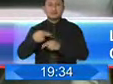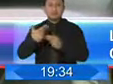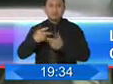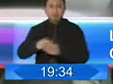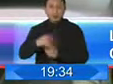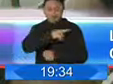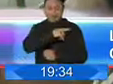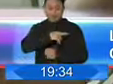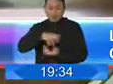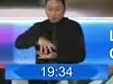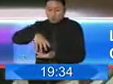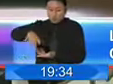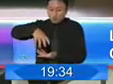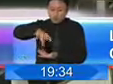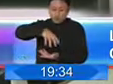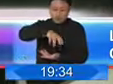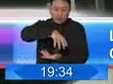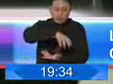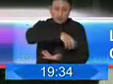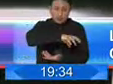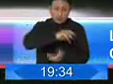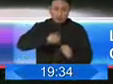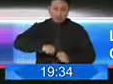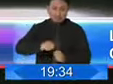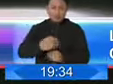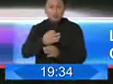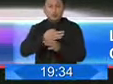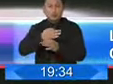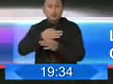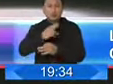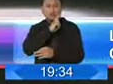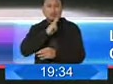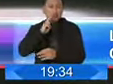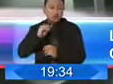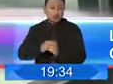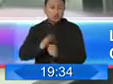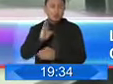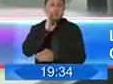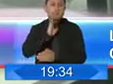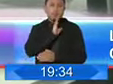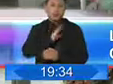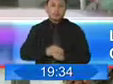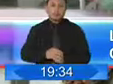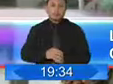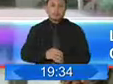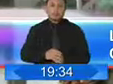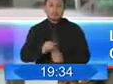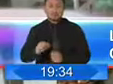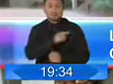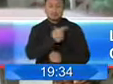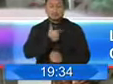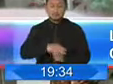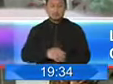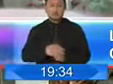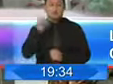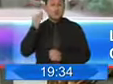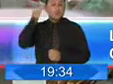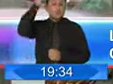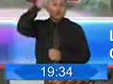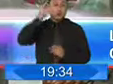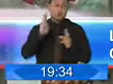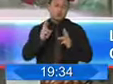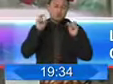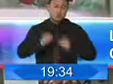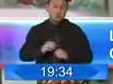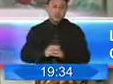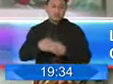distribuye en cafeterías, restaurantes, bares de colegio. Además, Salazar sostuvo que a futuro esperan ingresar